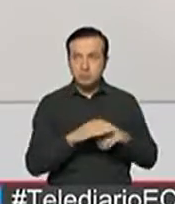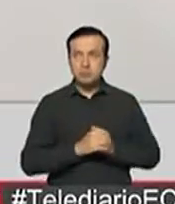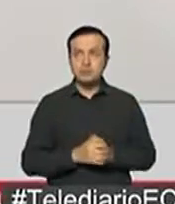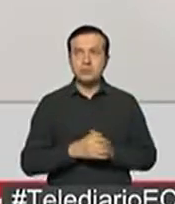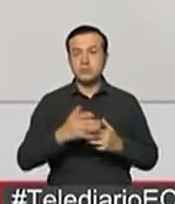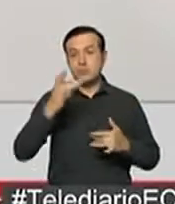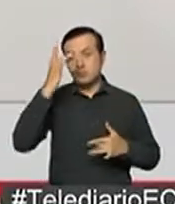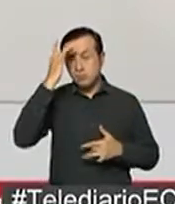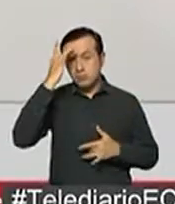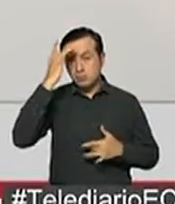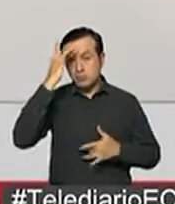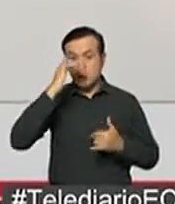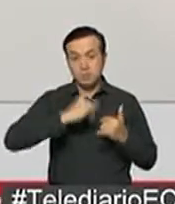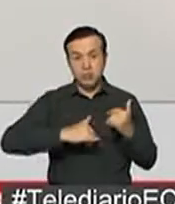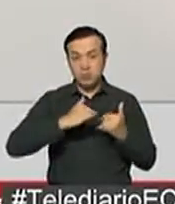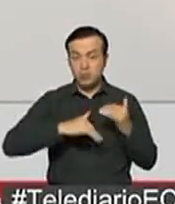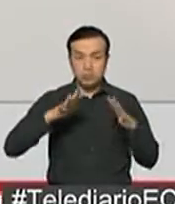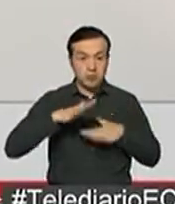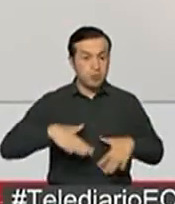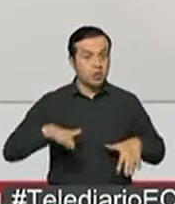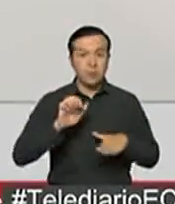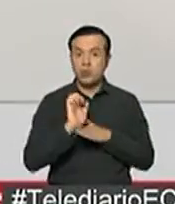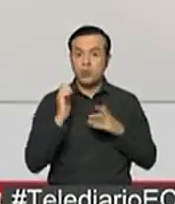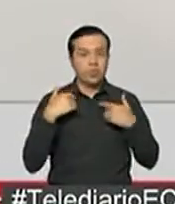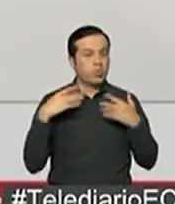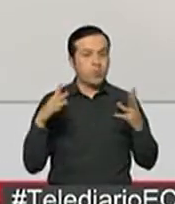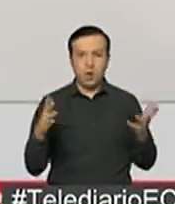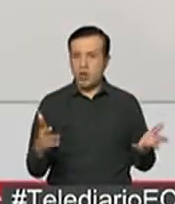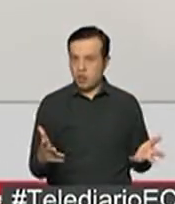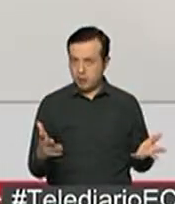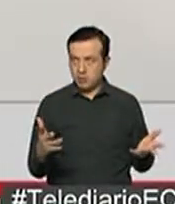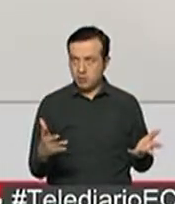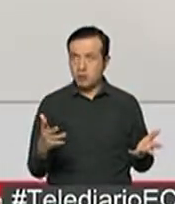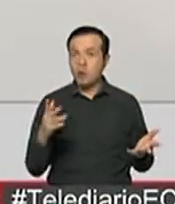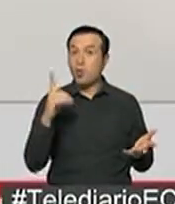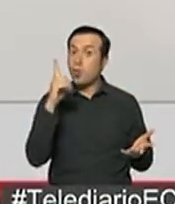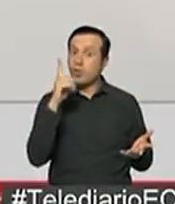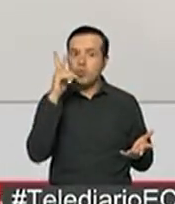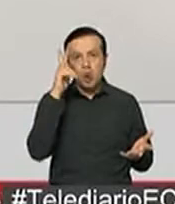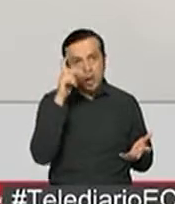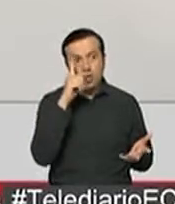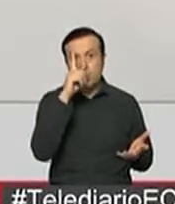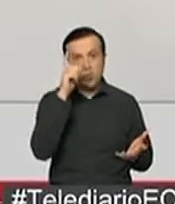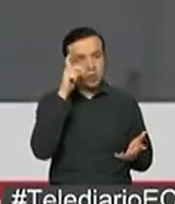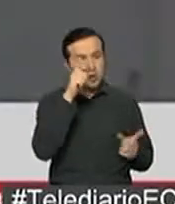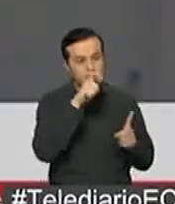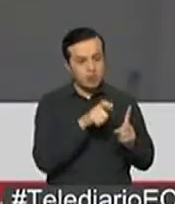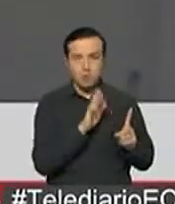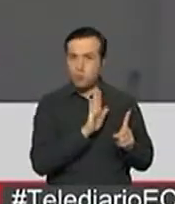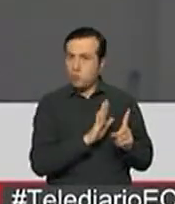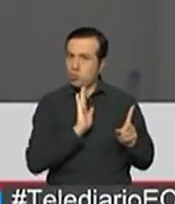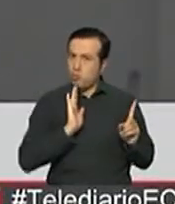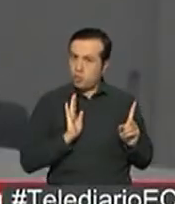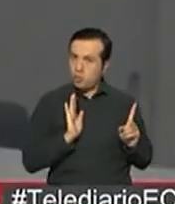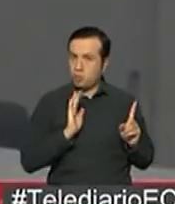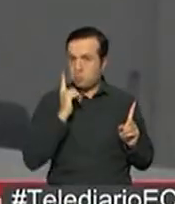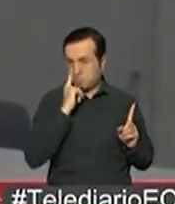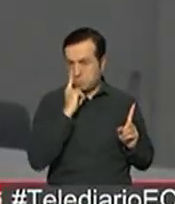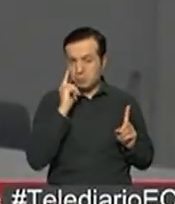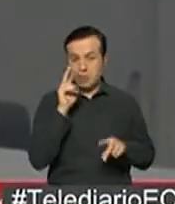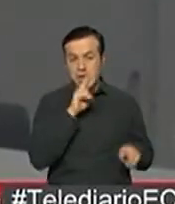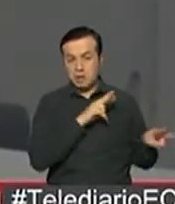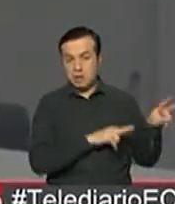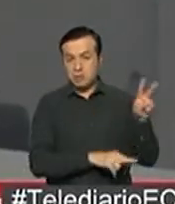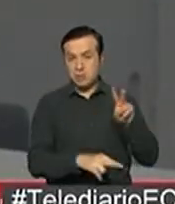virus aún no existe en el país no se ha comprobado esto tenemos una sospecha que es diferente los exámenes realizados al